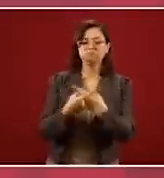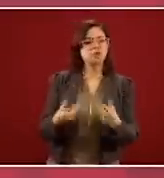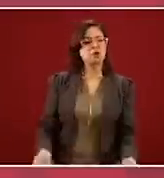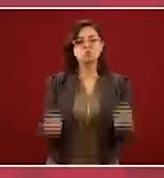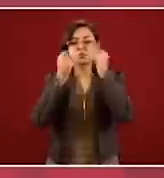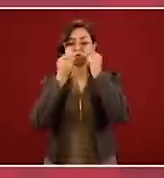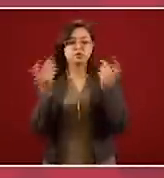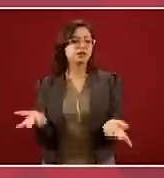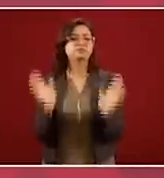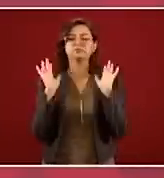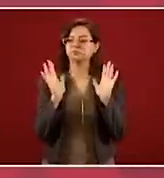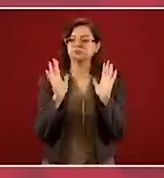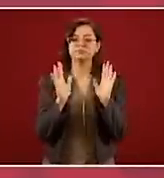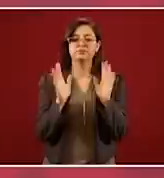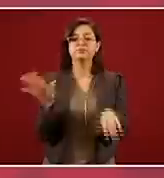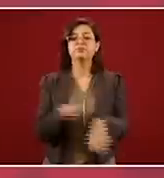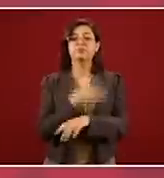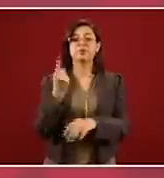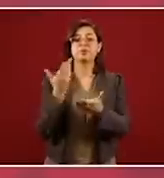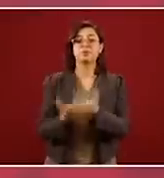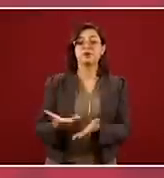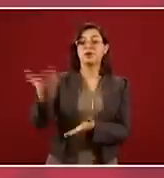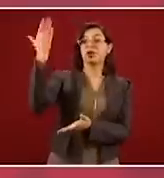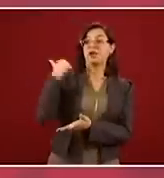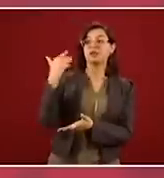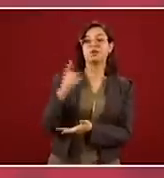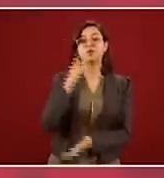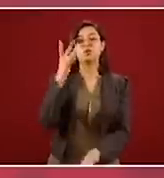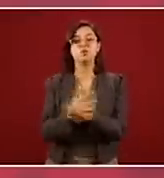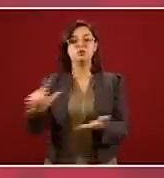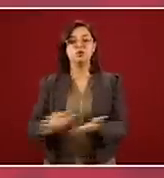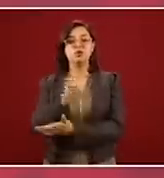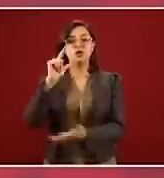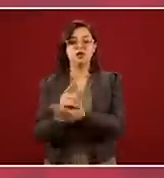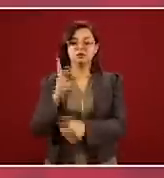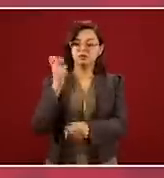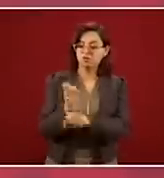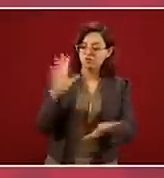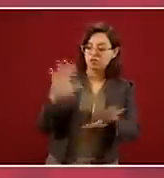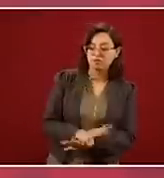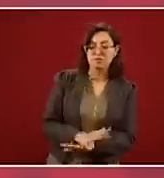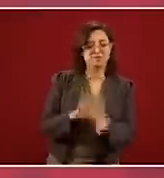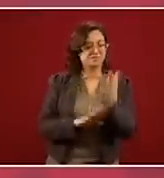entonces, porque lo que reformaron fue una ley secundaria. Y así empezó.